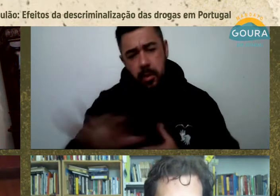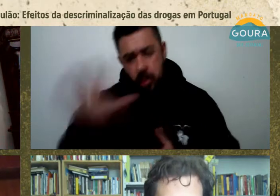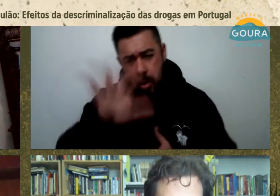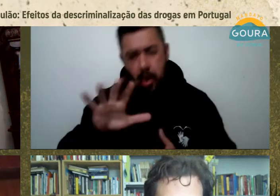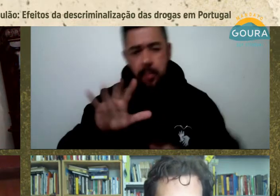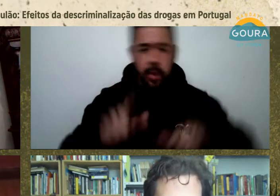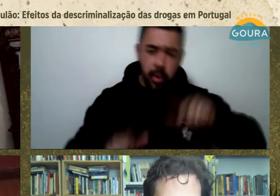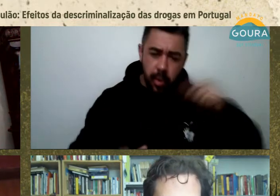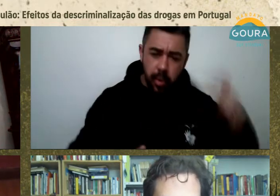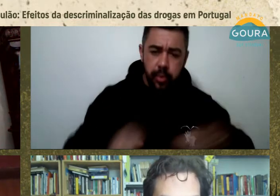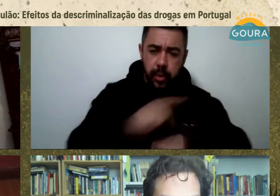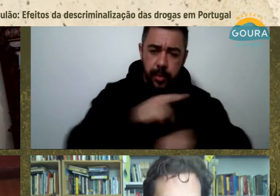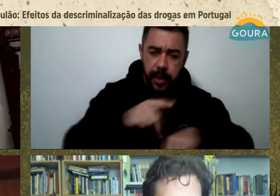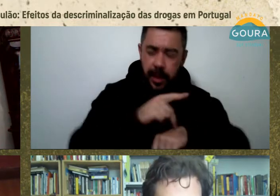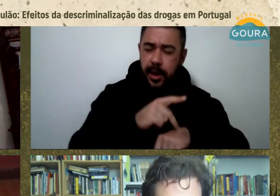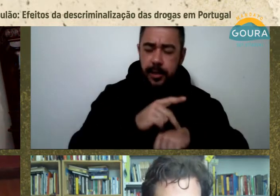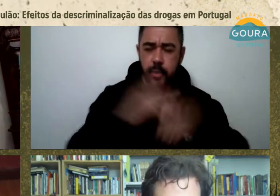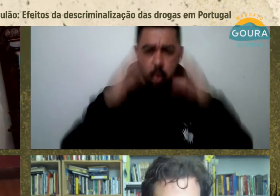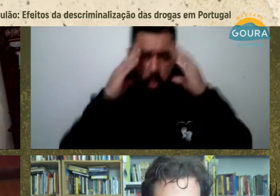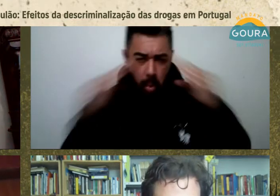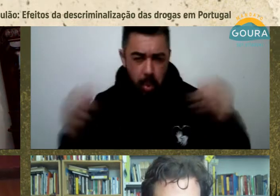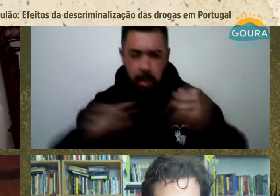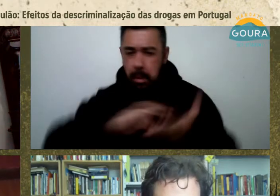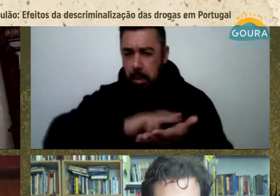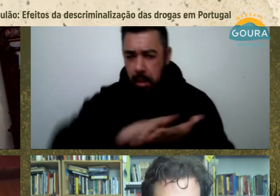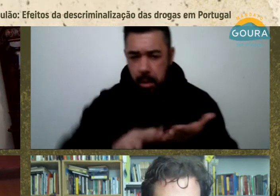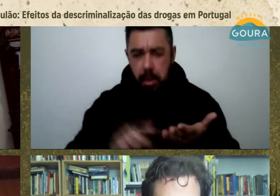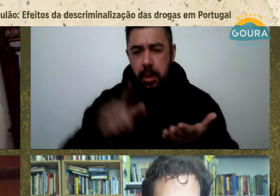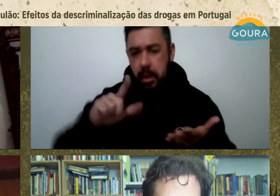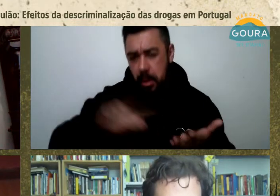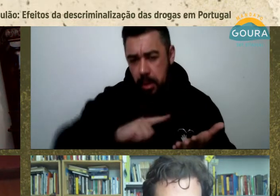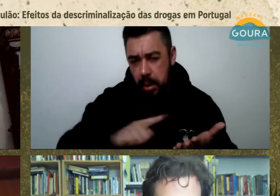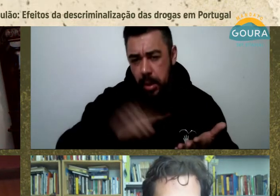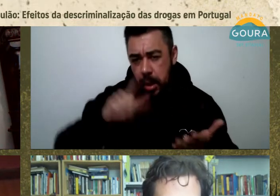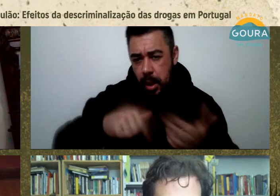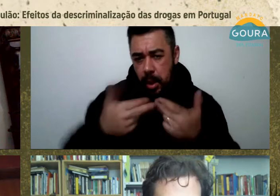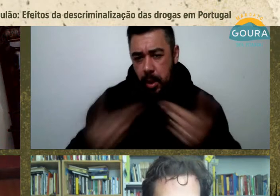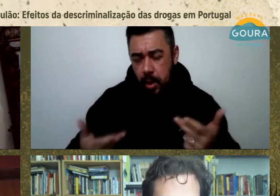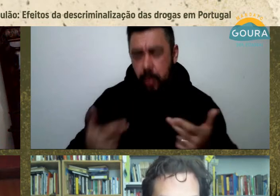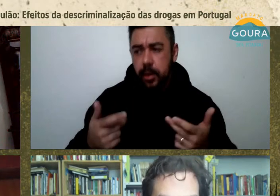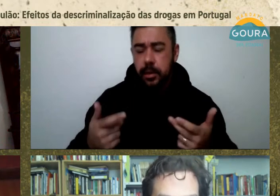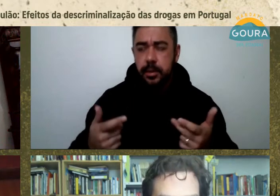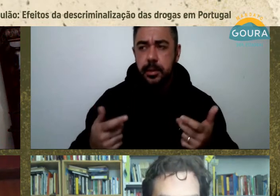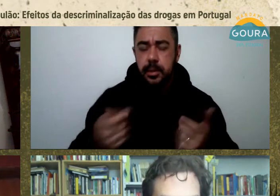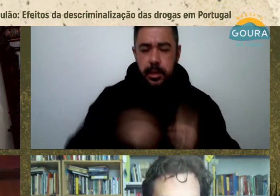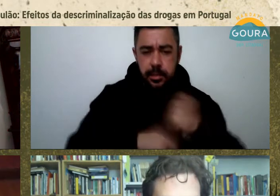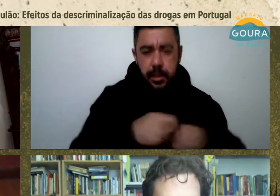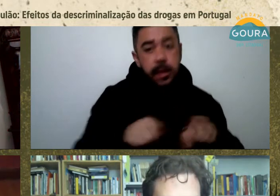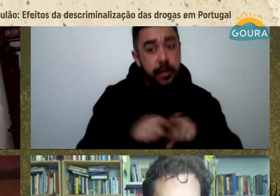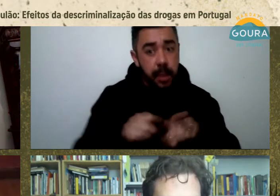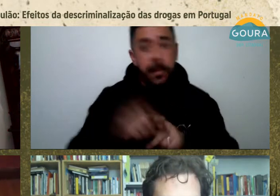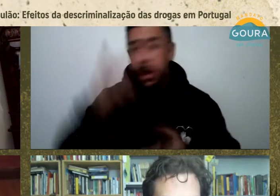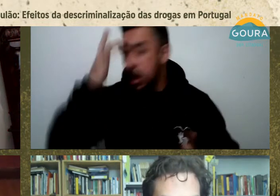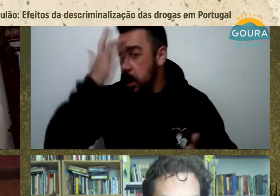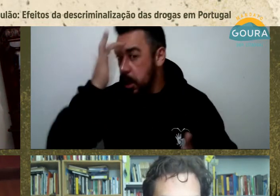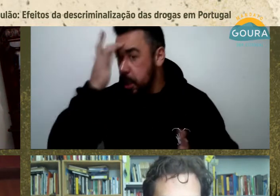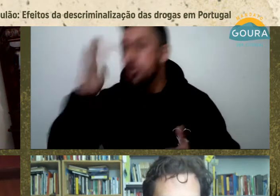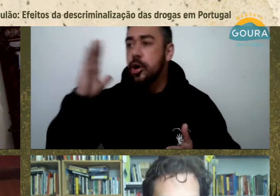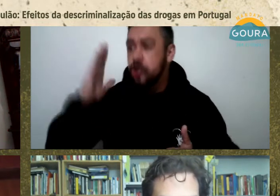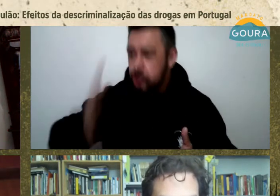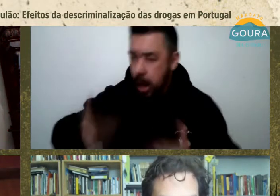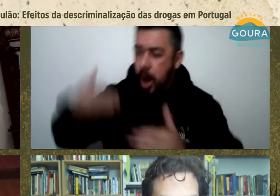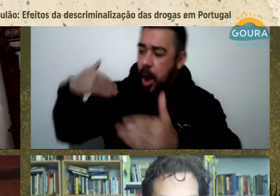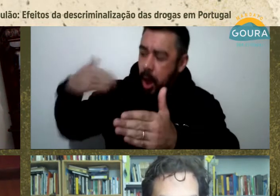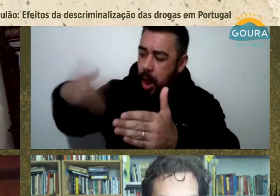Nueva Zelanda o como otros países le han dado un régimen administrativo, como India también, porque India tiene larga tradición